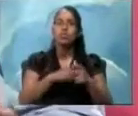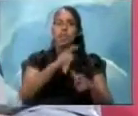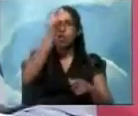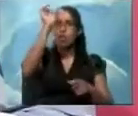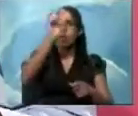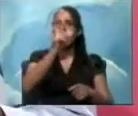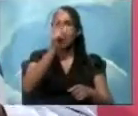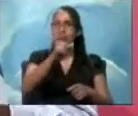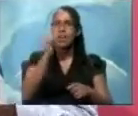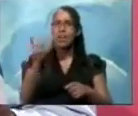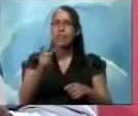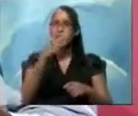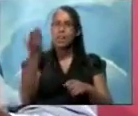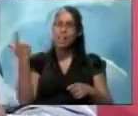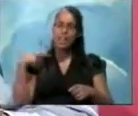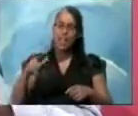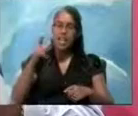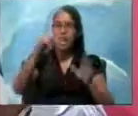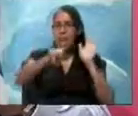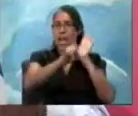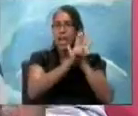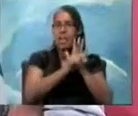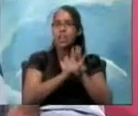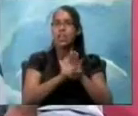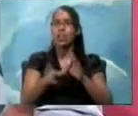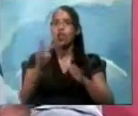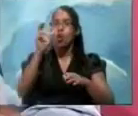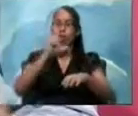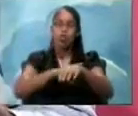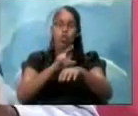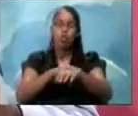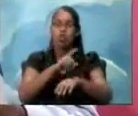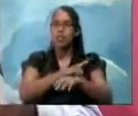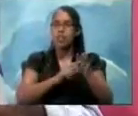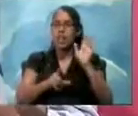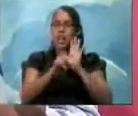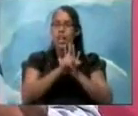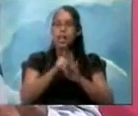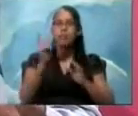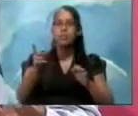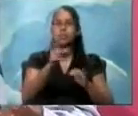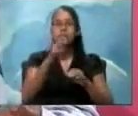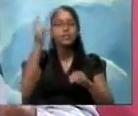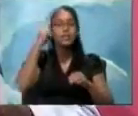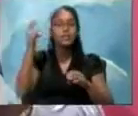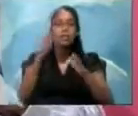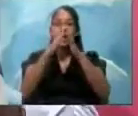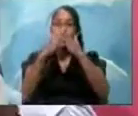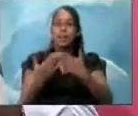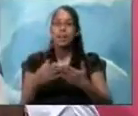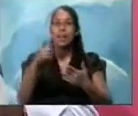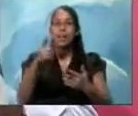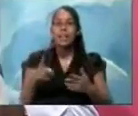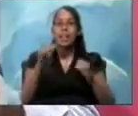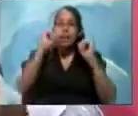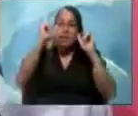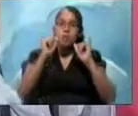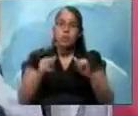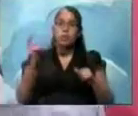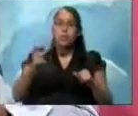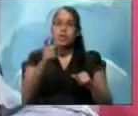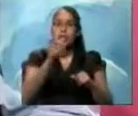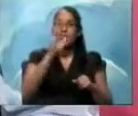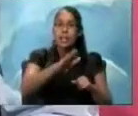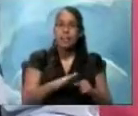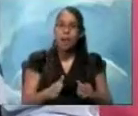sacerdotes, la gente que tenía la ley, la gente, los doctos de la ley, las personas que sabían las escrituras, esas mismas personas